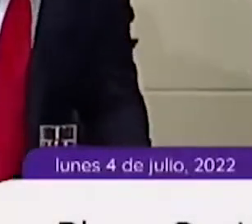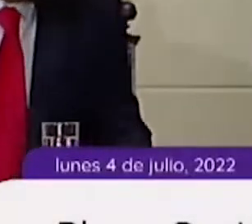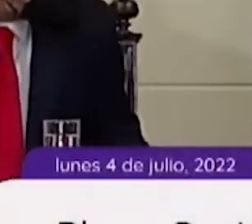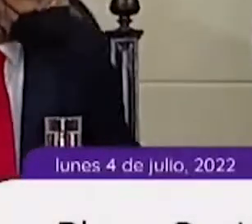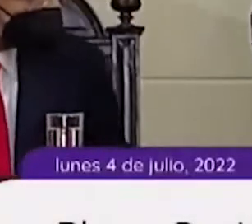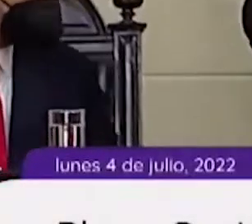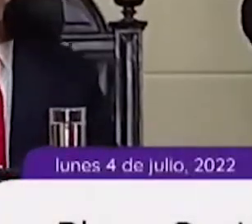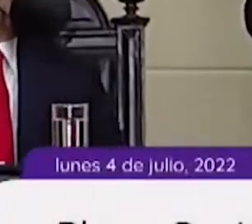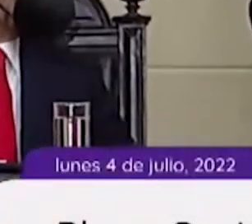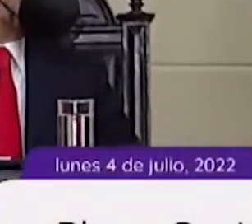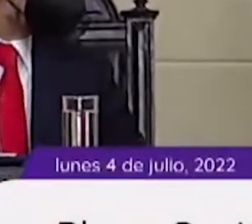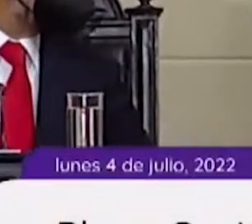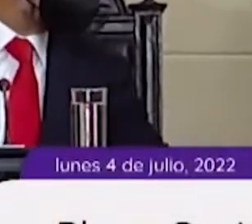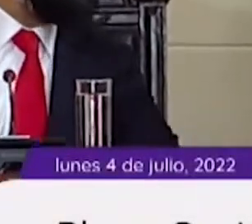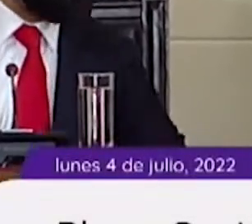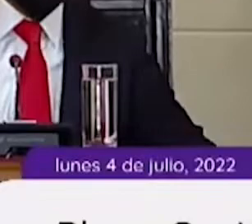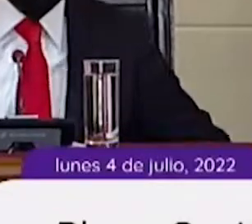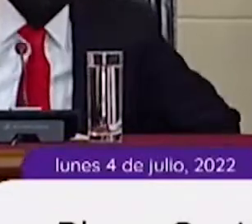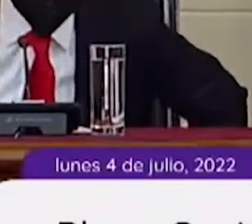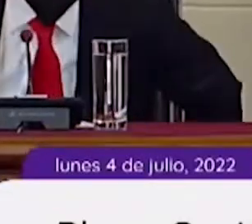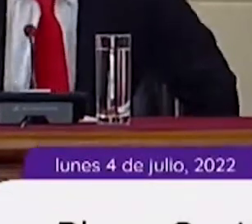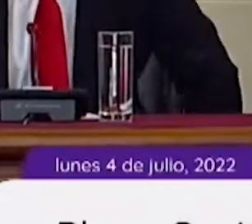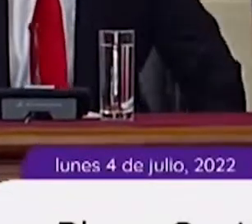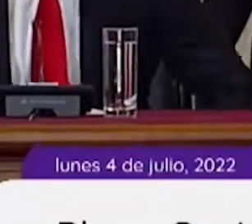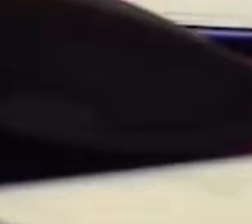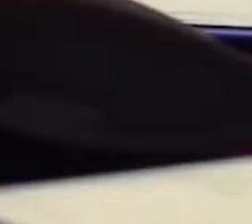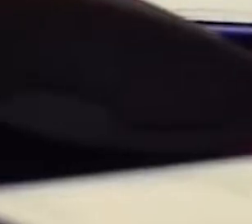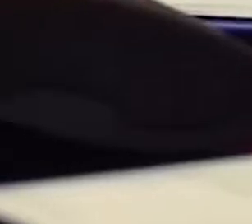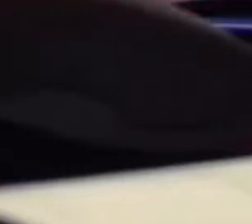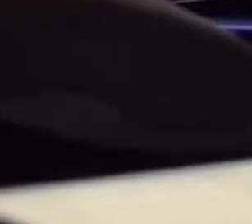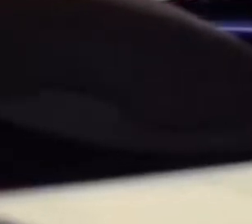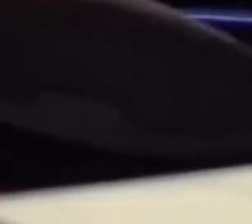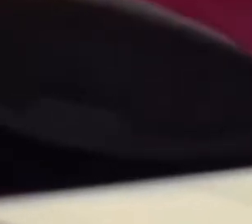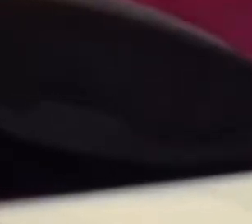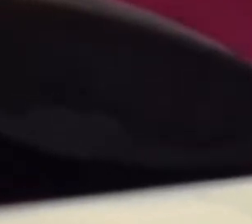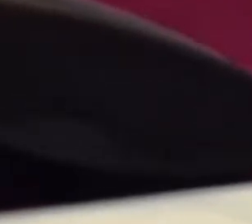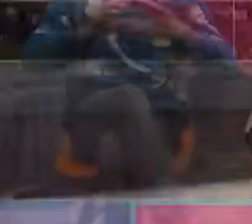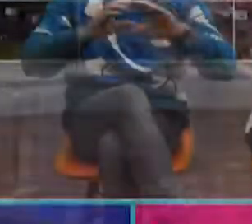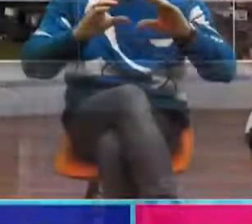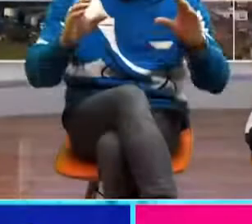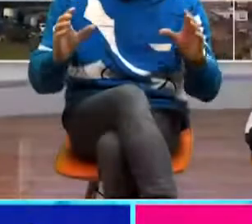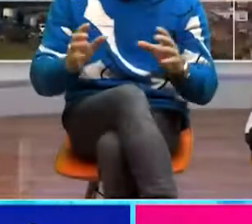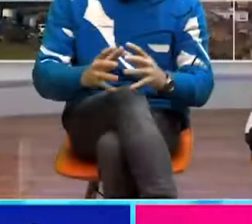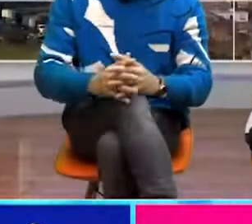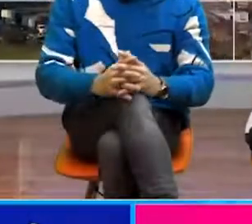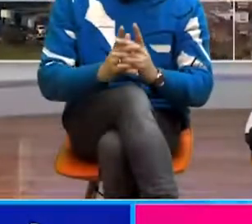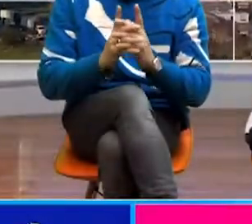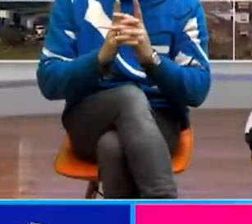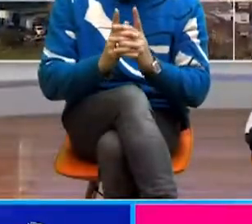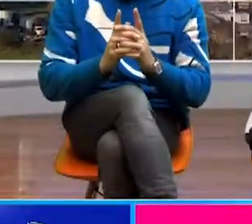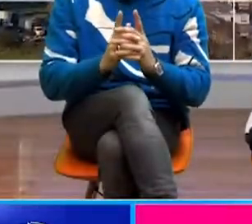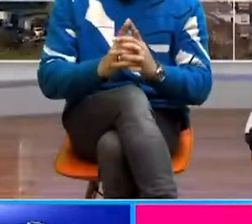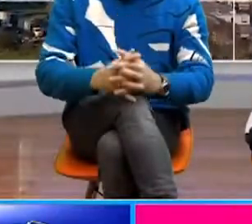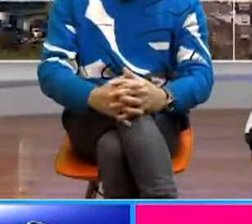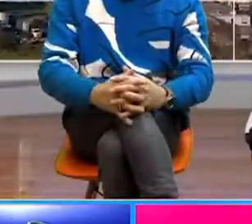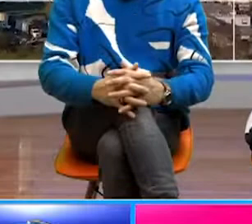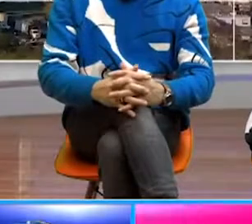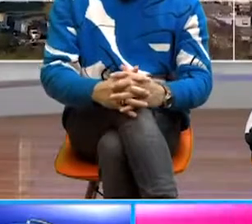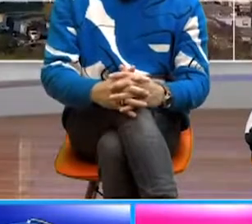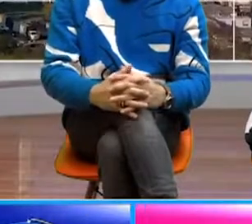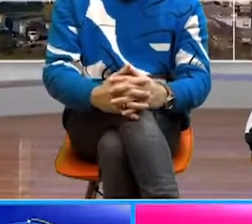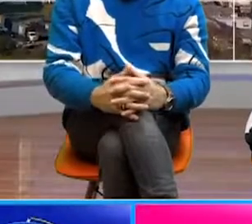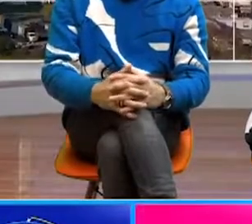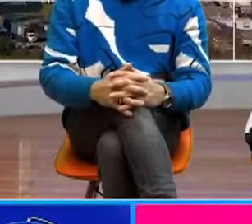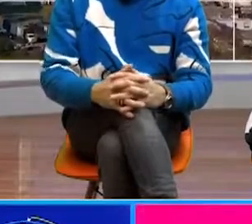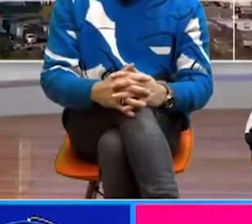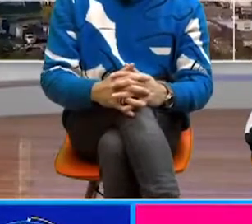estas propuestas de norma. Y aquí yendo a tu pregunta, que yo creo que apuntan y se sintetizan en el primer enunciado de